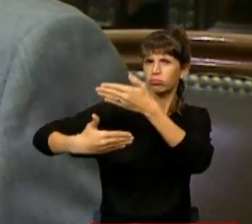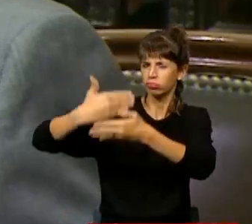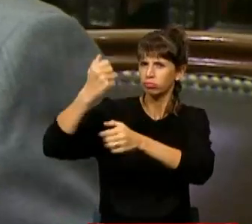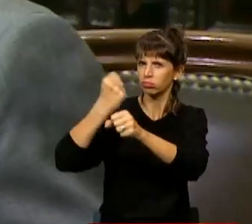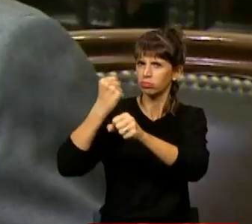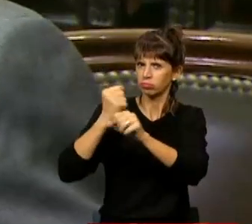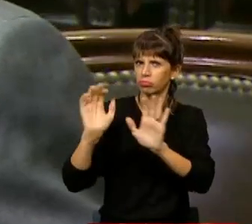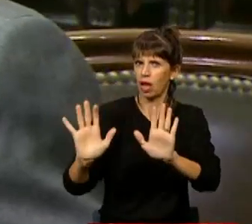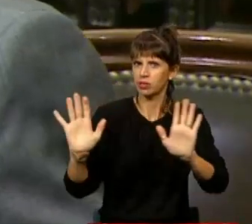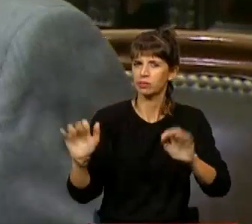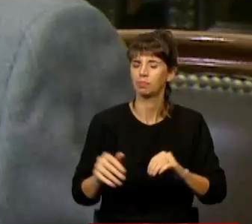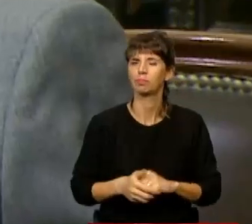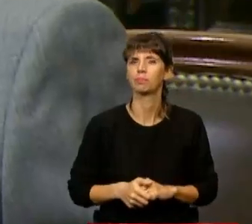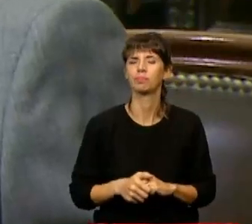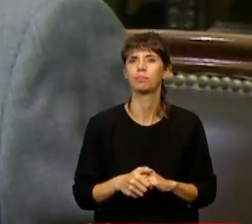tiempo en esta temática.